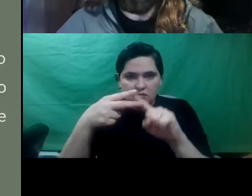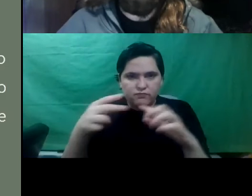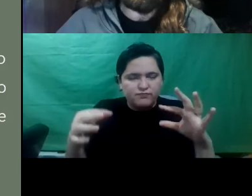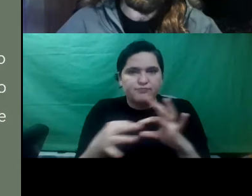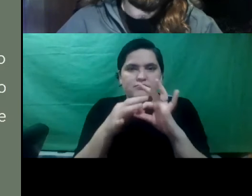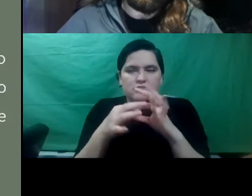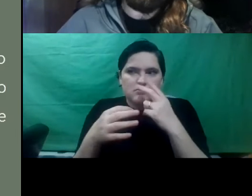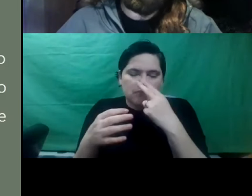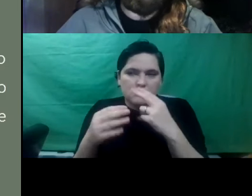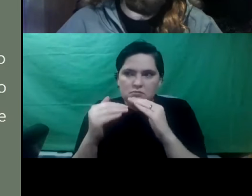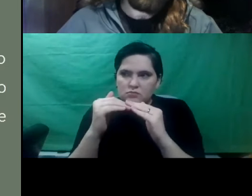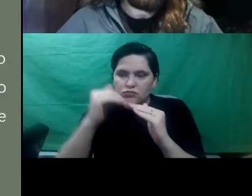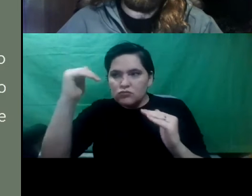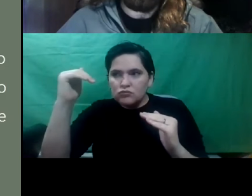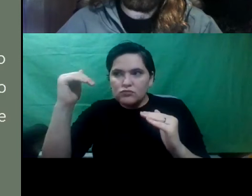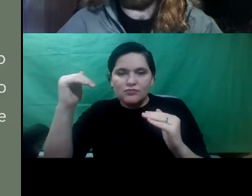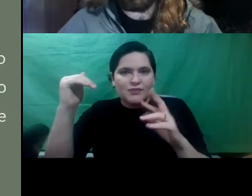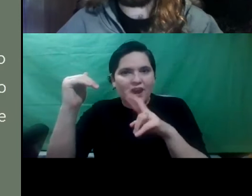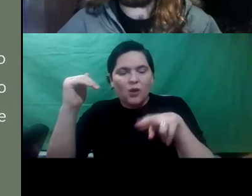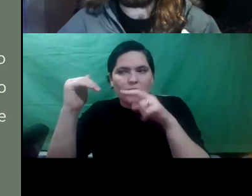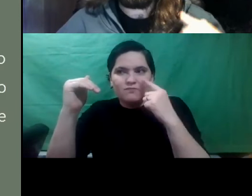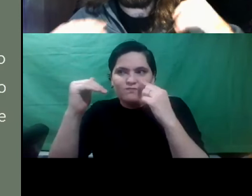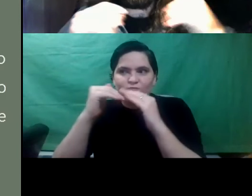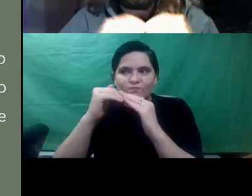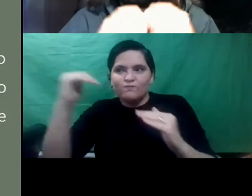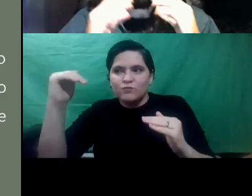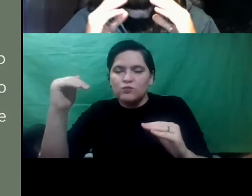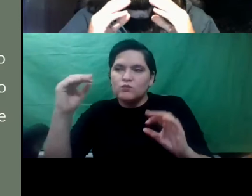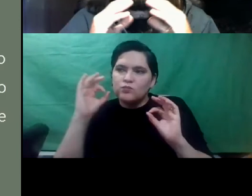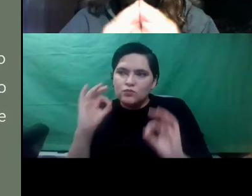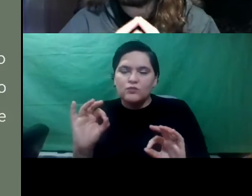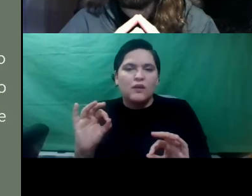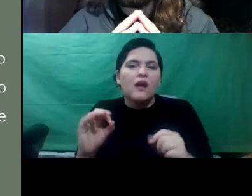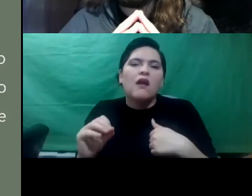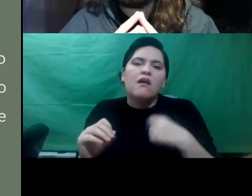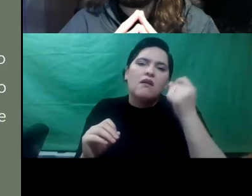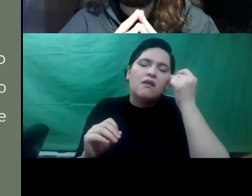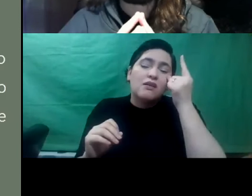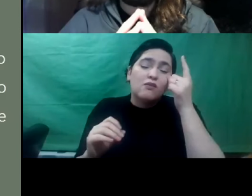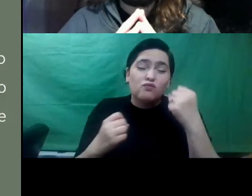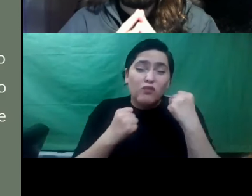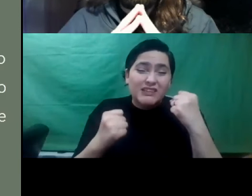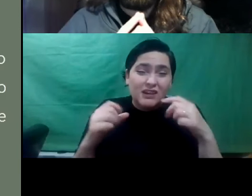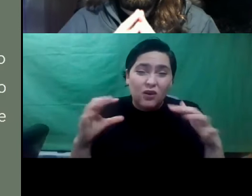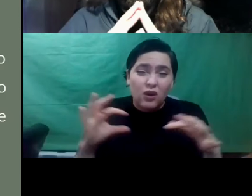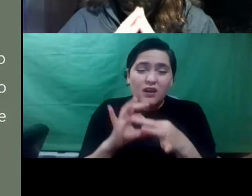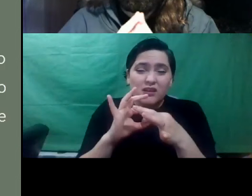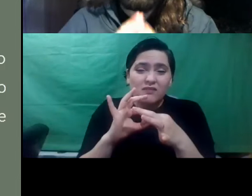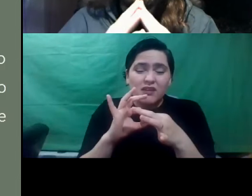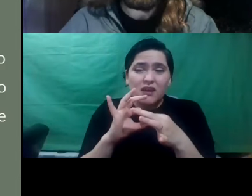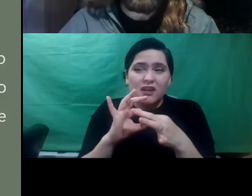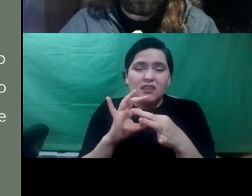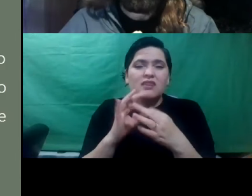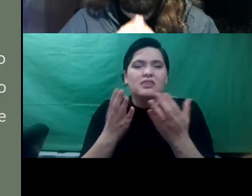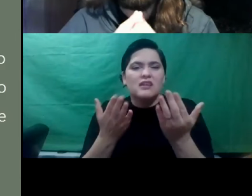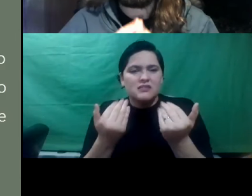ahí recuperamos el efecto que vemos. Entonces, esto muestra que la fuerza de conectividad es necesaria